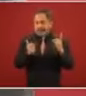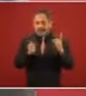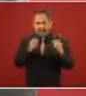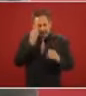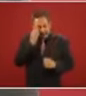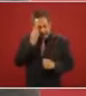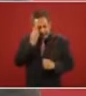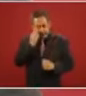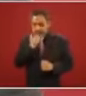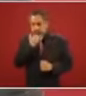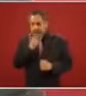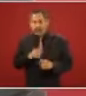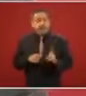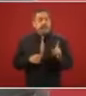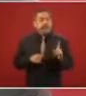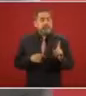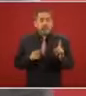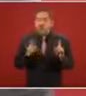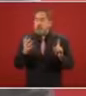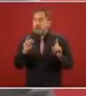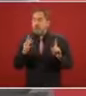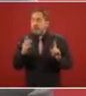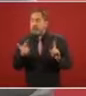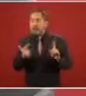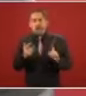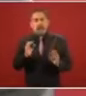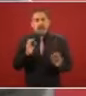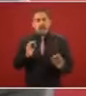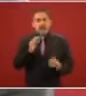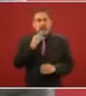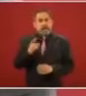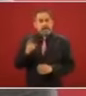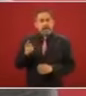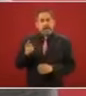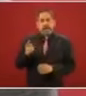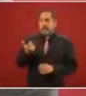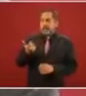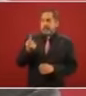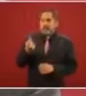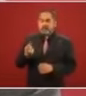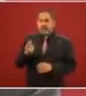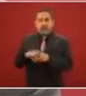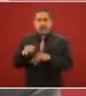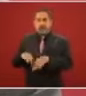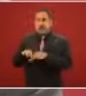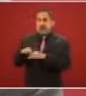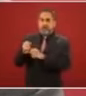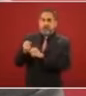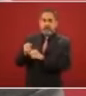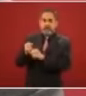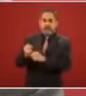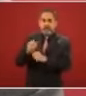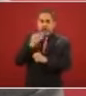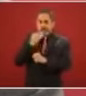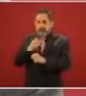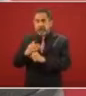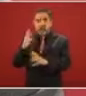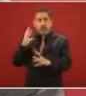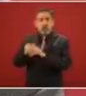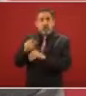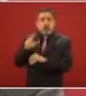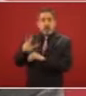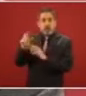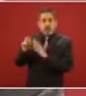es la apreciación de nuestra moneda más importante en 18